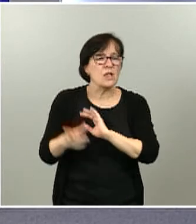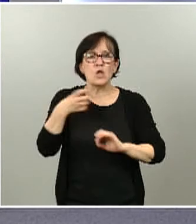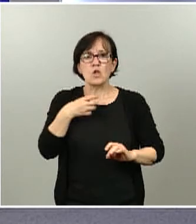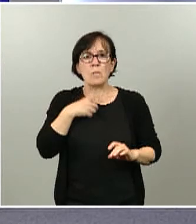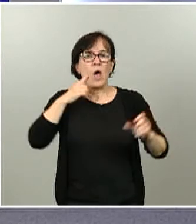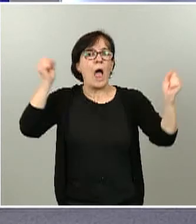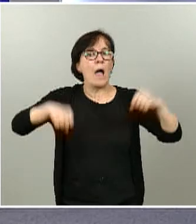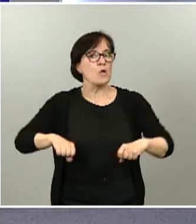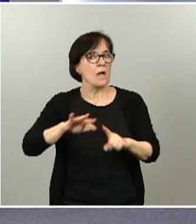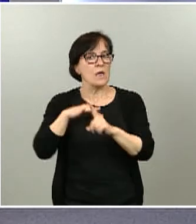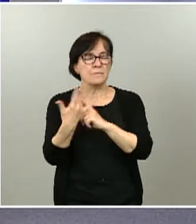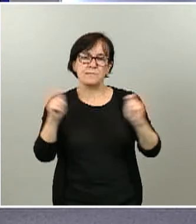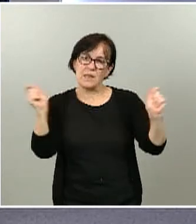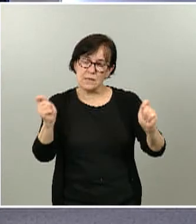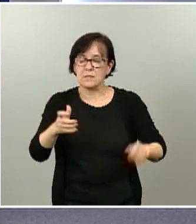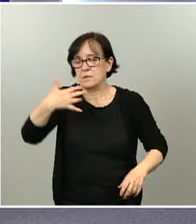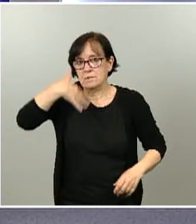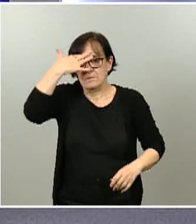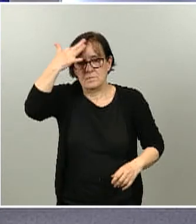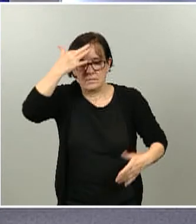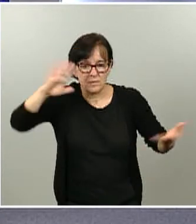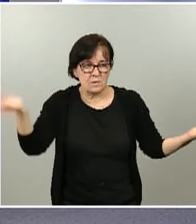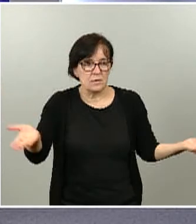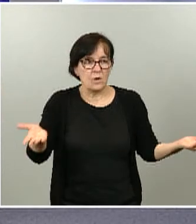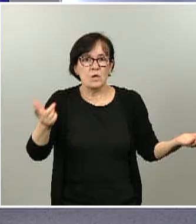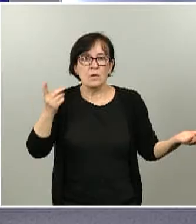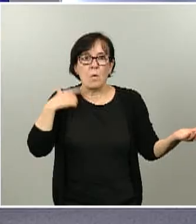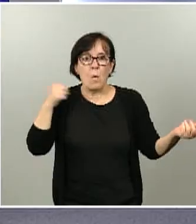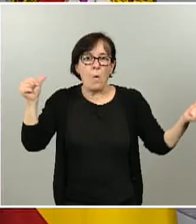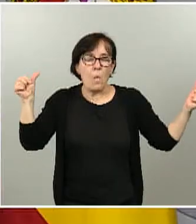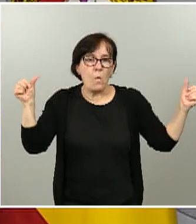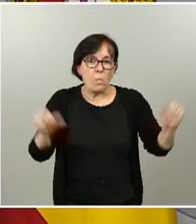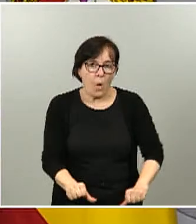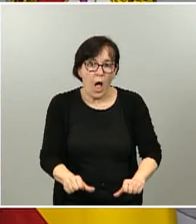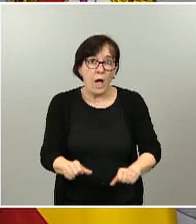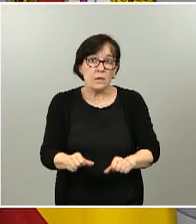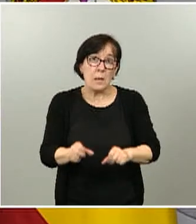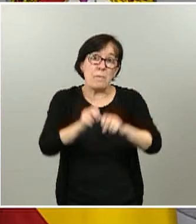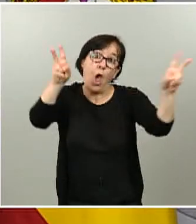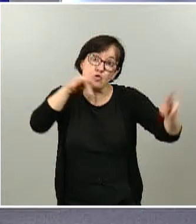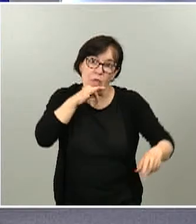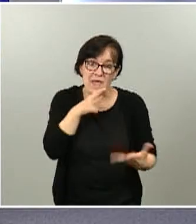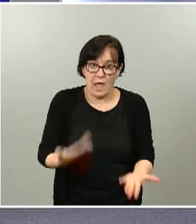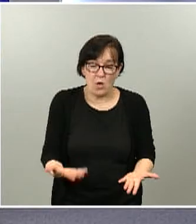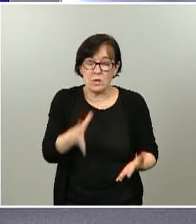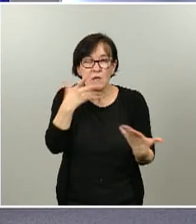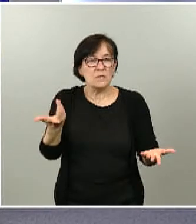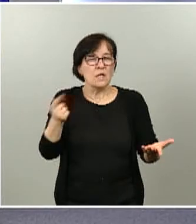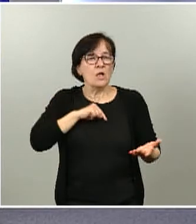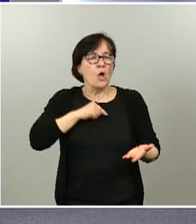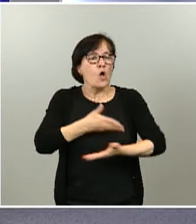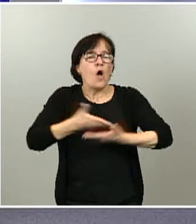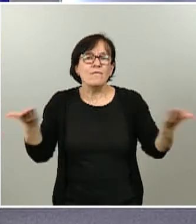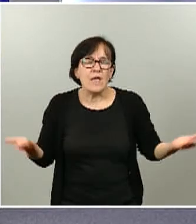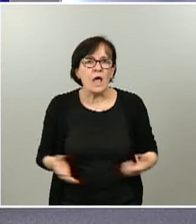alarma. Es decir, no sé si se hunde el mundo, más de lo que está hundido, si tiene que, aquello cuestión de confianza, un plan B,